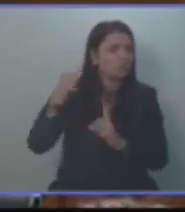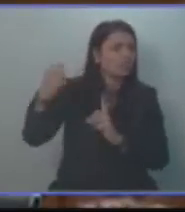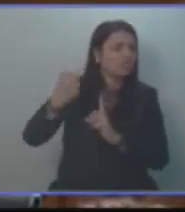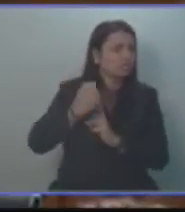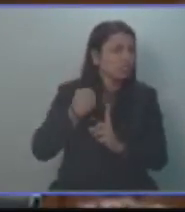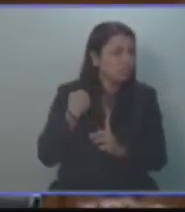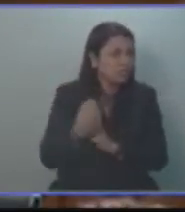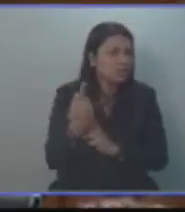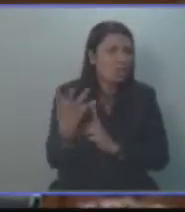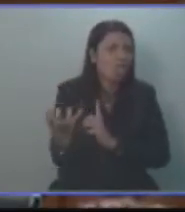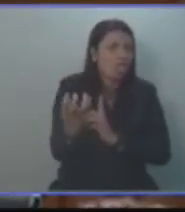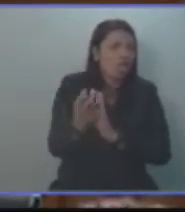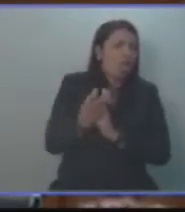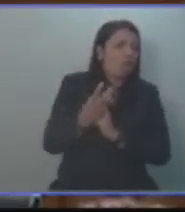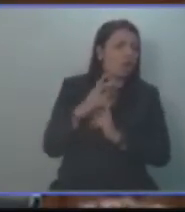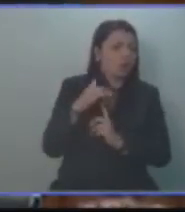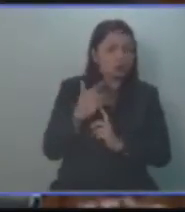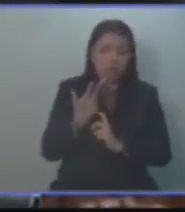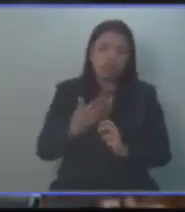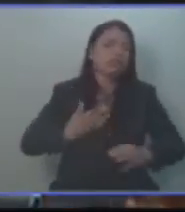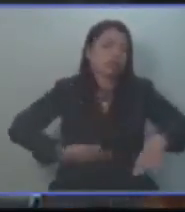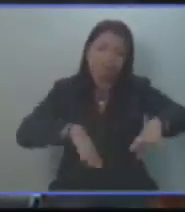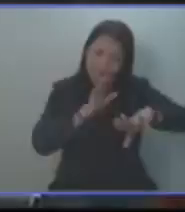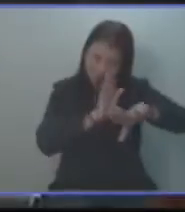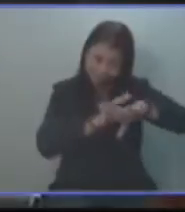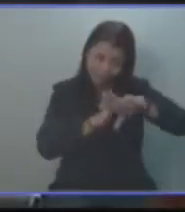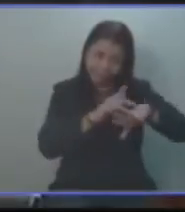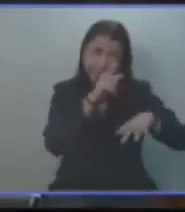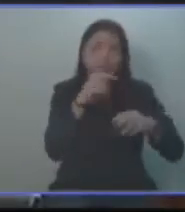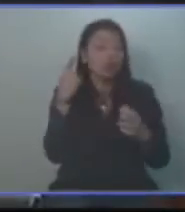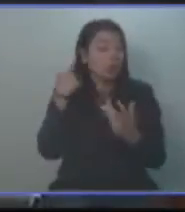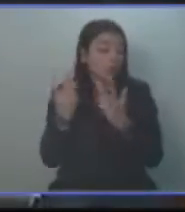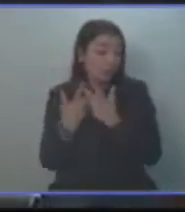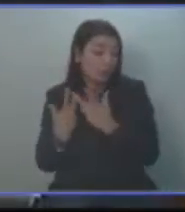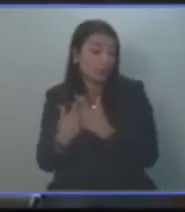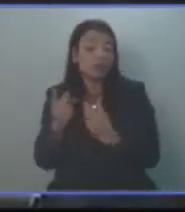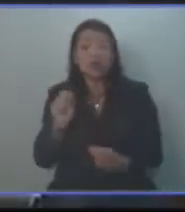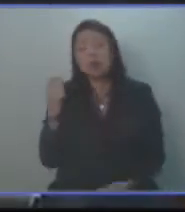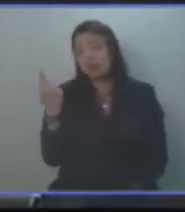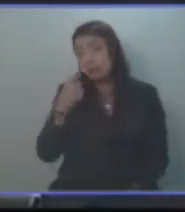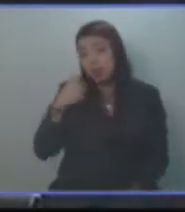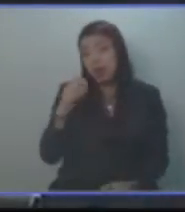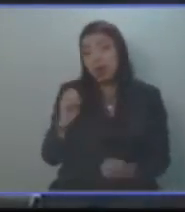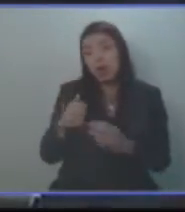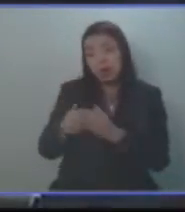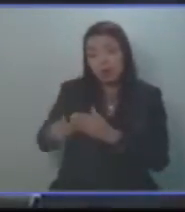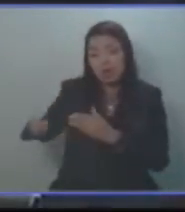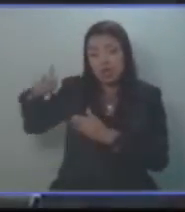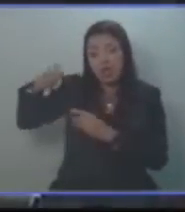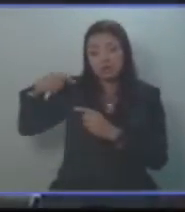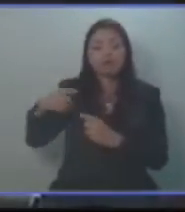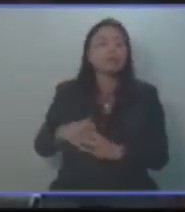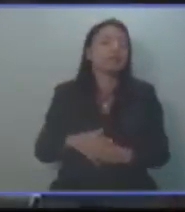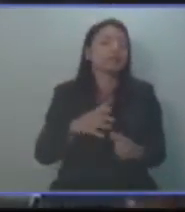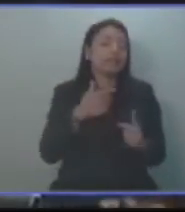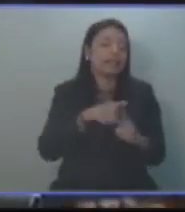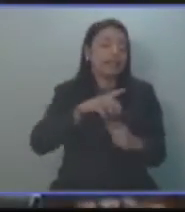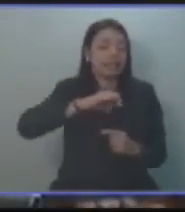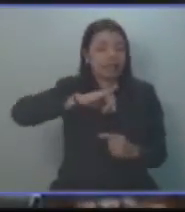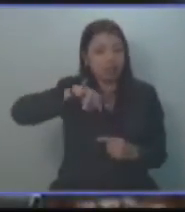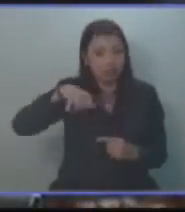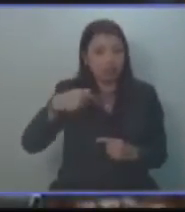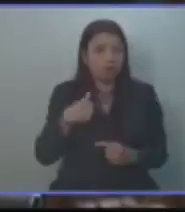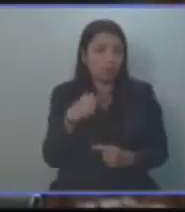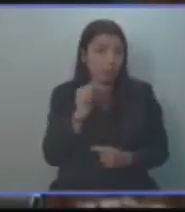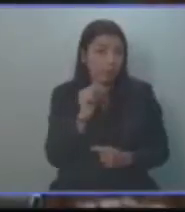tipo de acoso que reciba del personal, compañeros y superiores. J, que se le otorguen los permisos